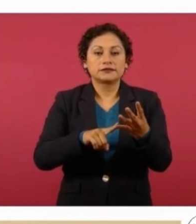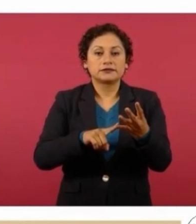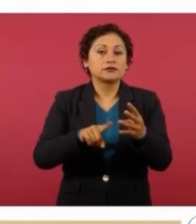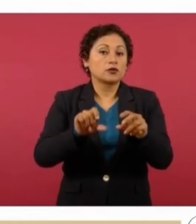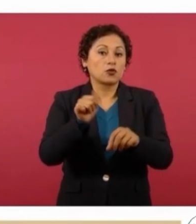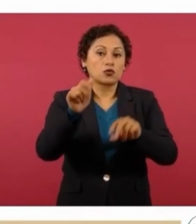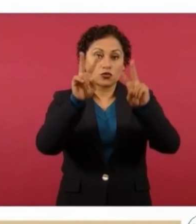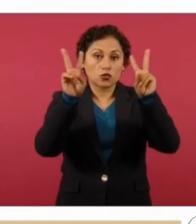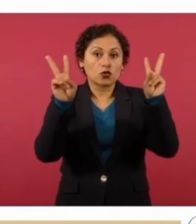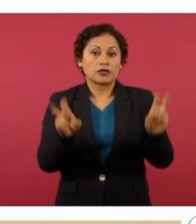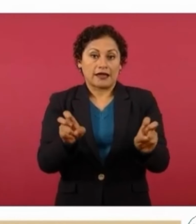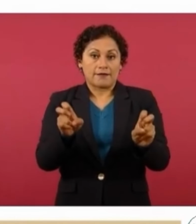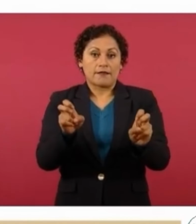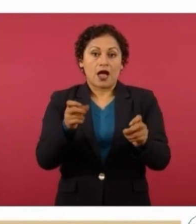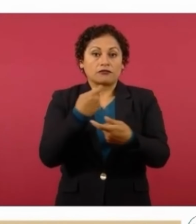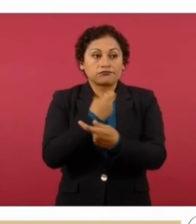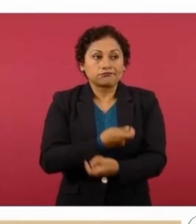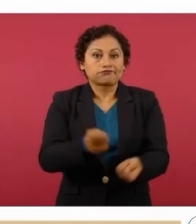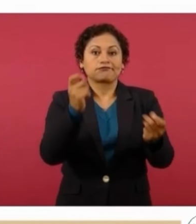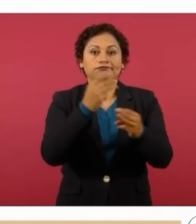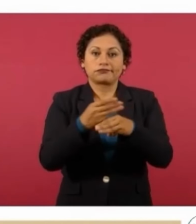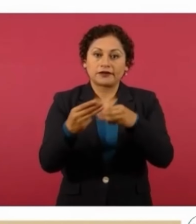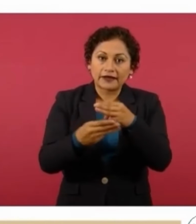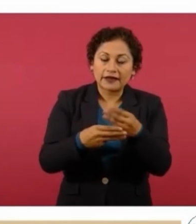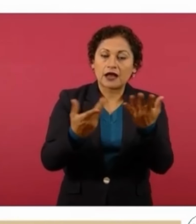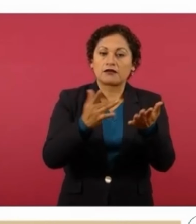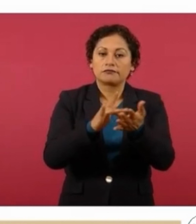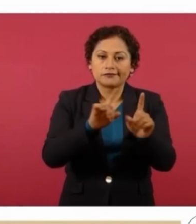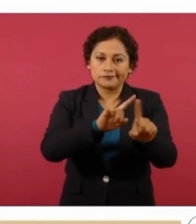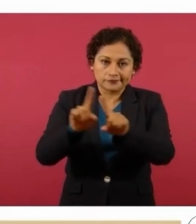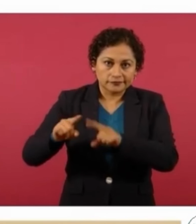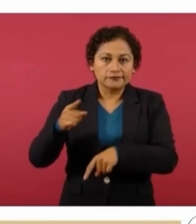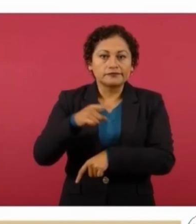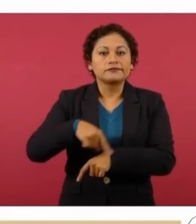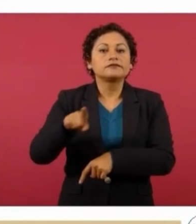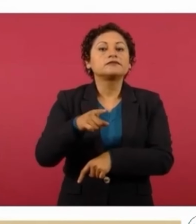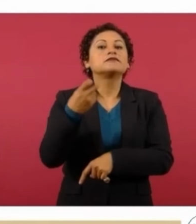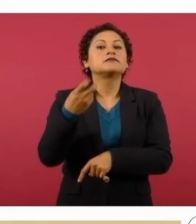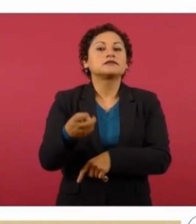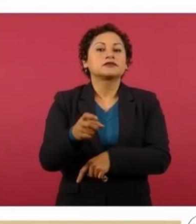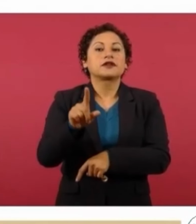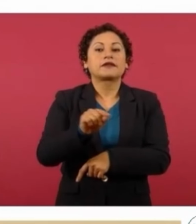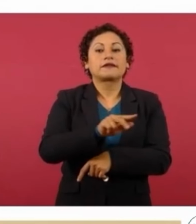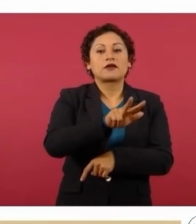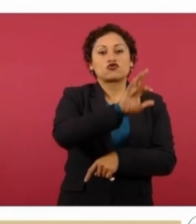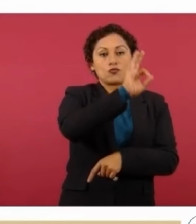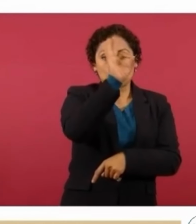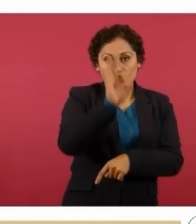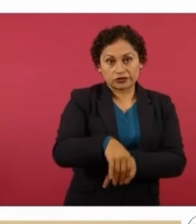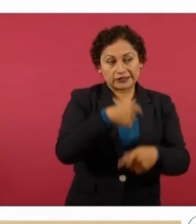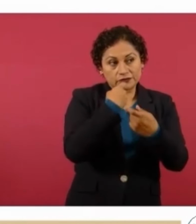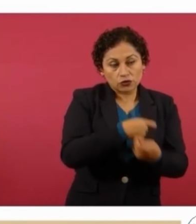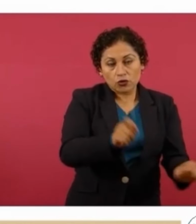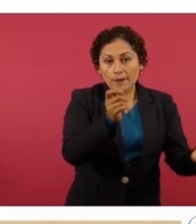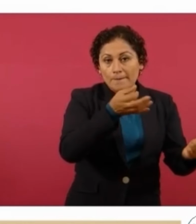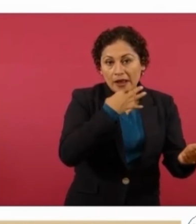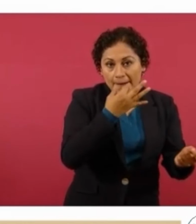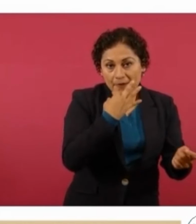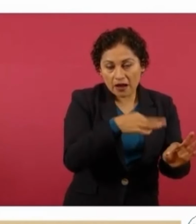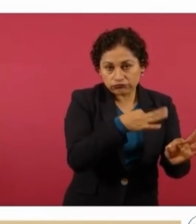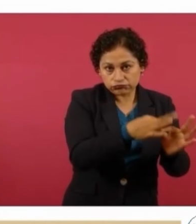tema de abasto, como se puede ver aquí en este círculo amarillo, pasamos de un 78% de recetas surtidas completas